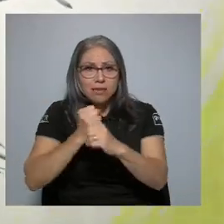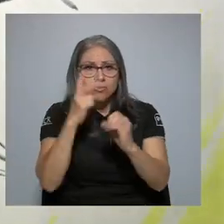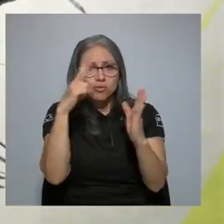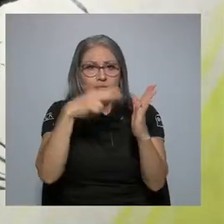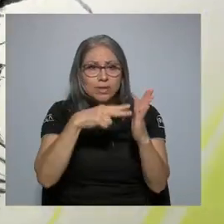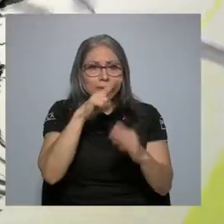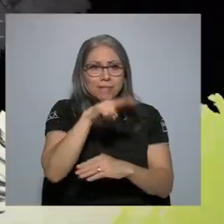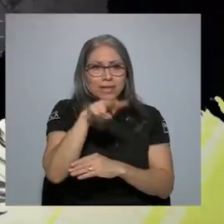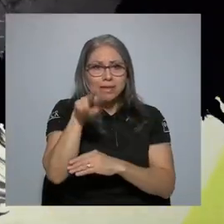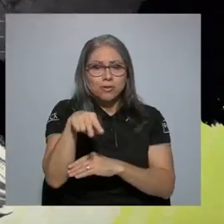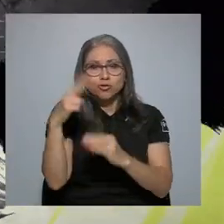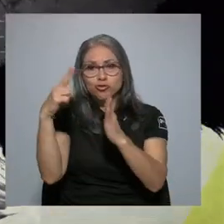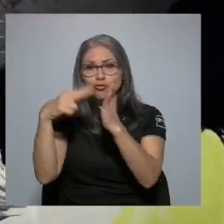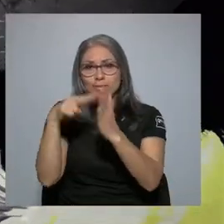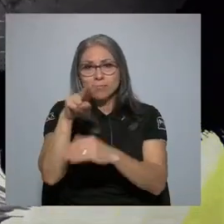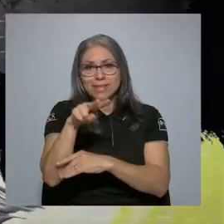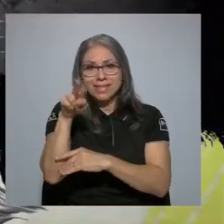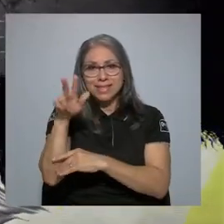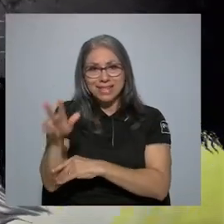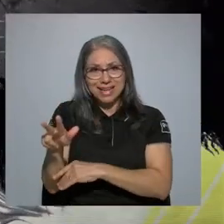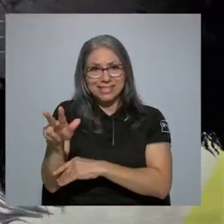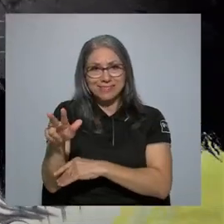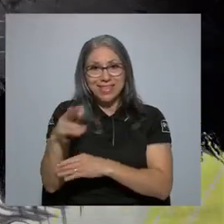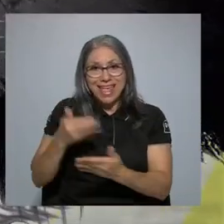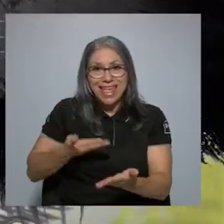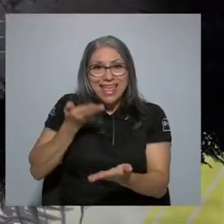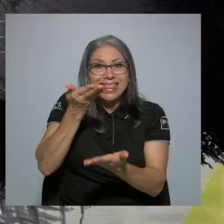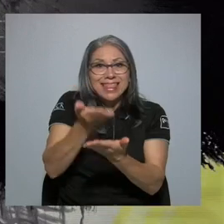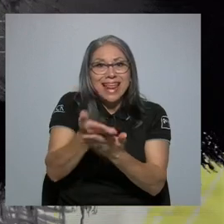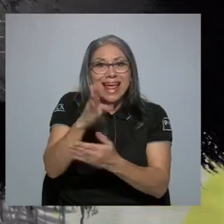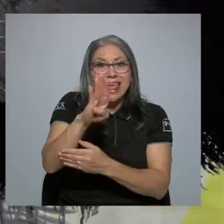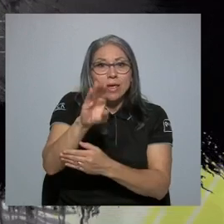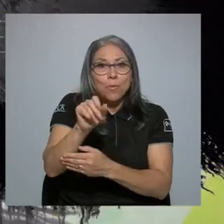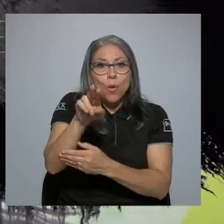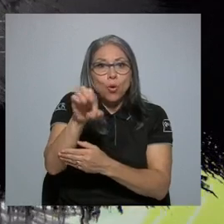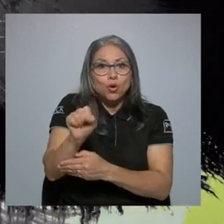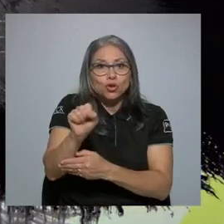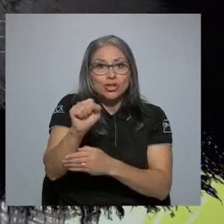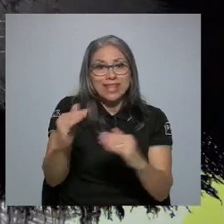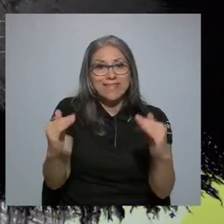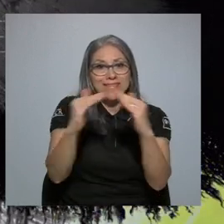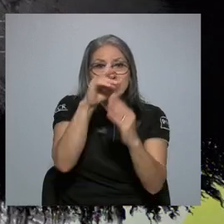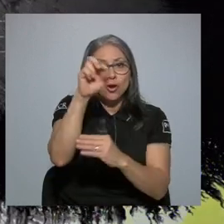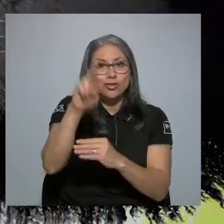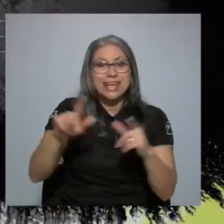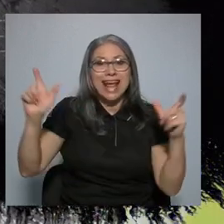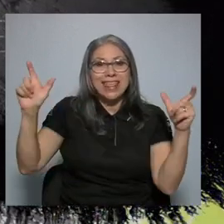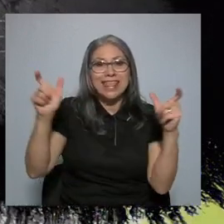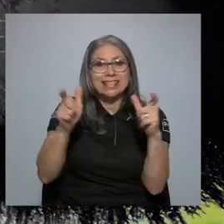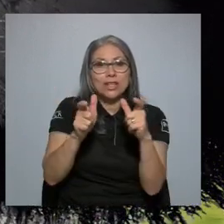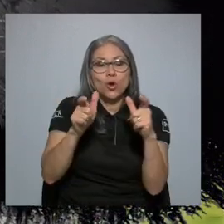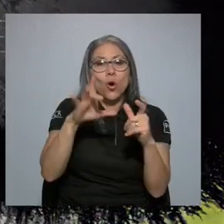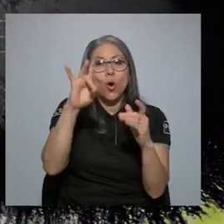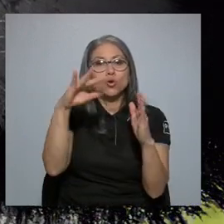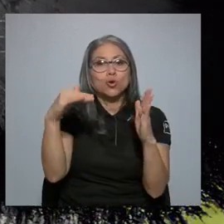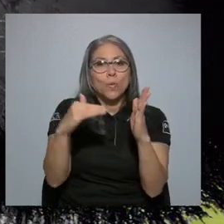2022 y 2023 descendió la entrega de bonos de vivienda en Costa Rica a